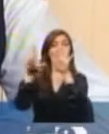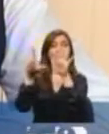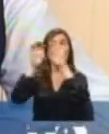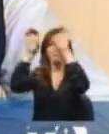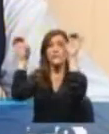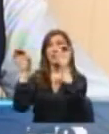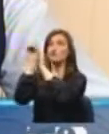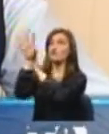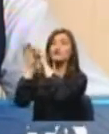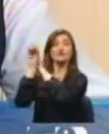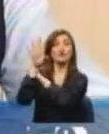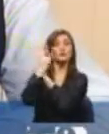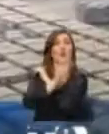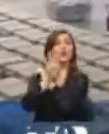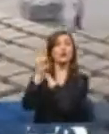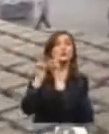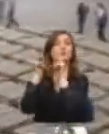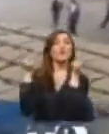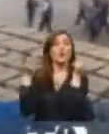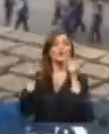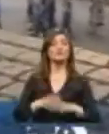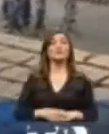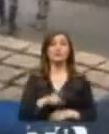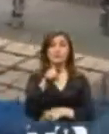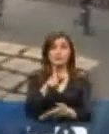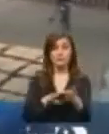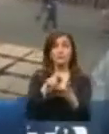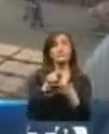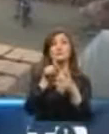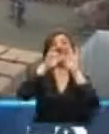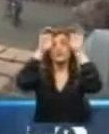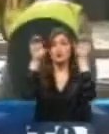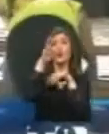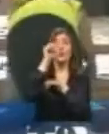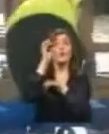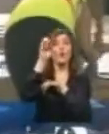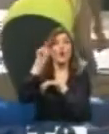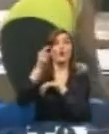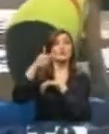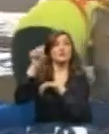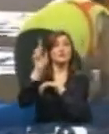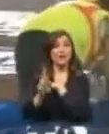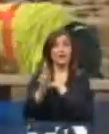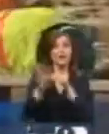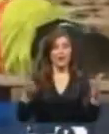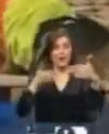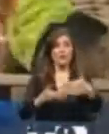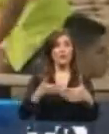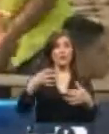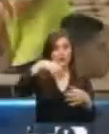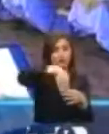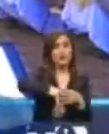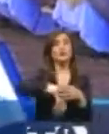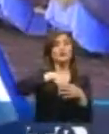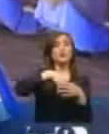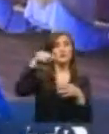vallas publicitarias y 44 periódicos. También adjudicaron el contrato a la empresa Mongar para que una vez más arme los kits electorales en Semexpo. Y